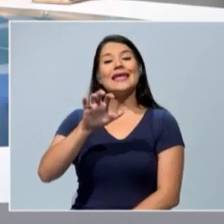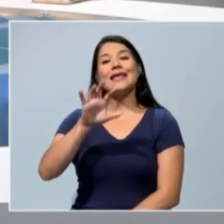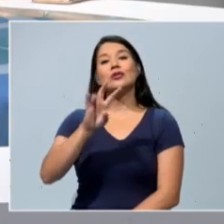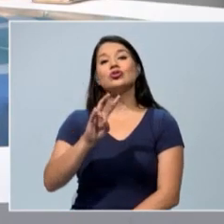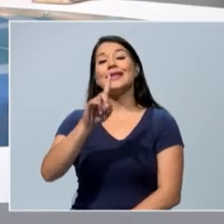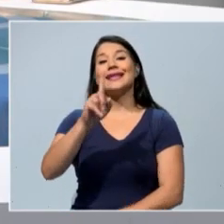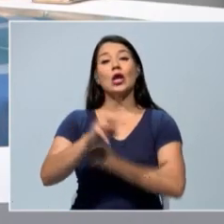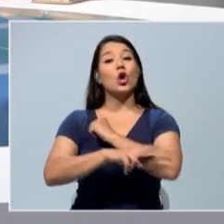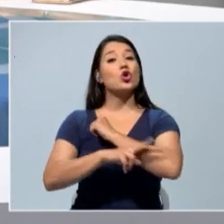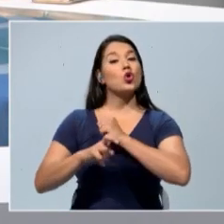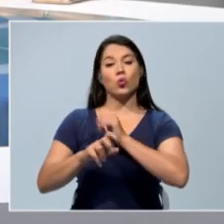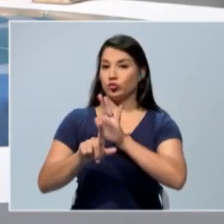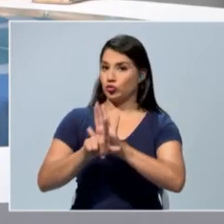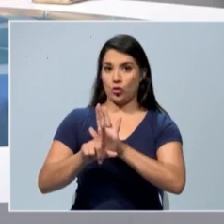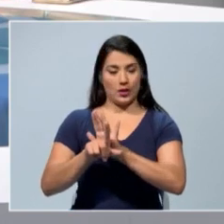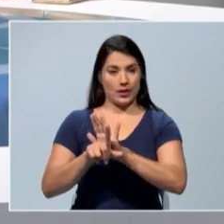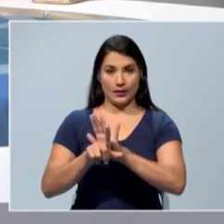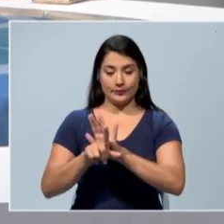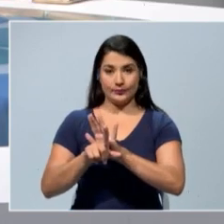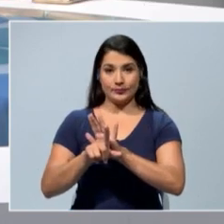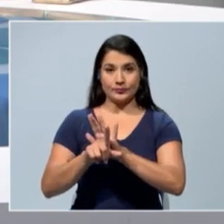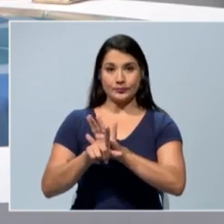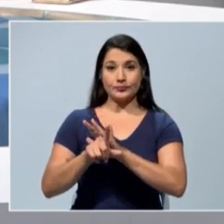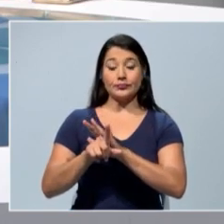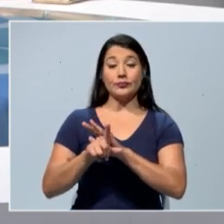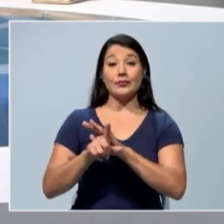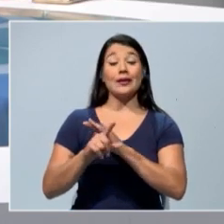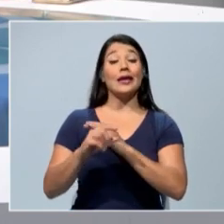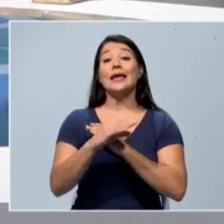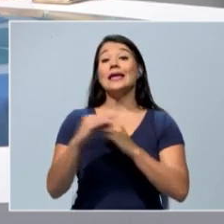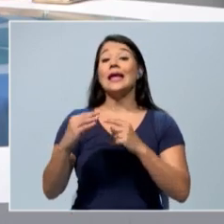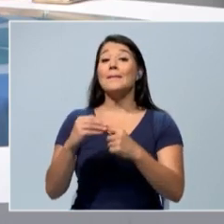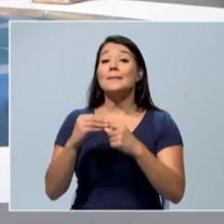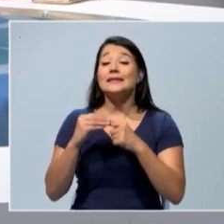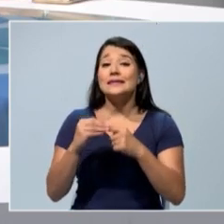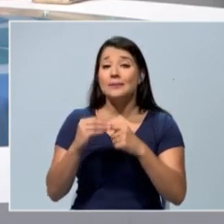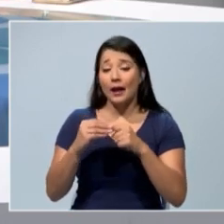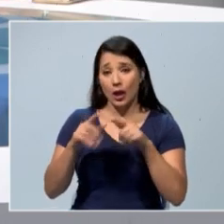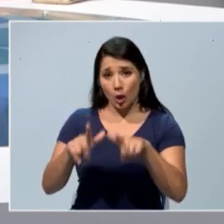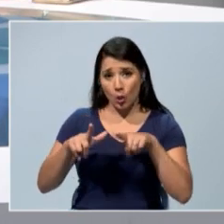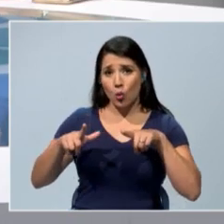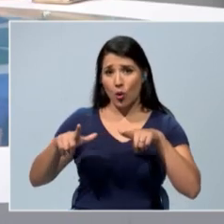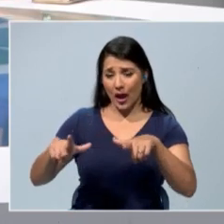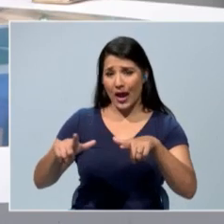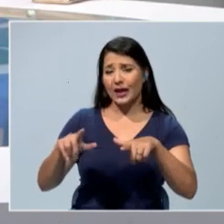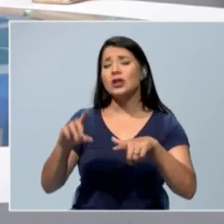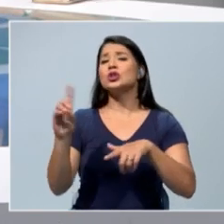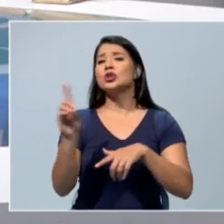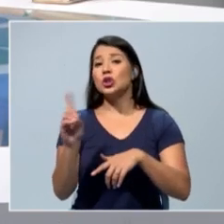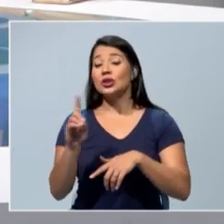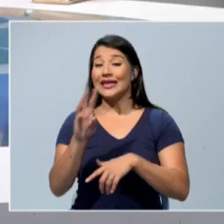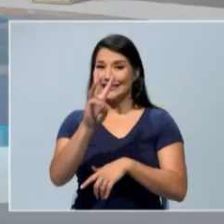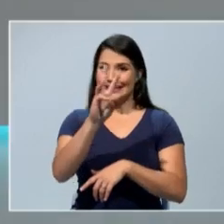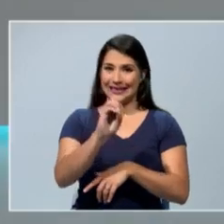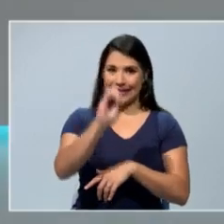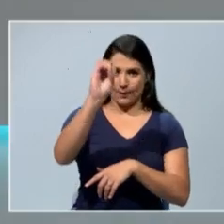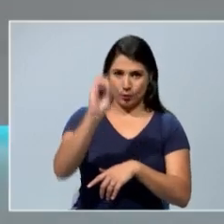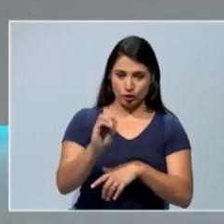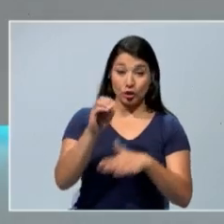571 tomas ilegales que tiene el poliducto o daños. El principal o los principales sectores es un 60% entre